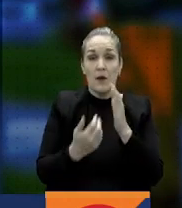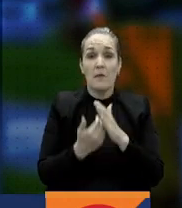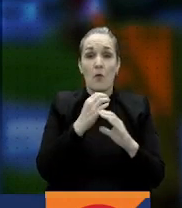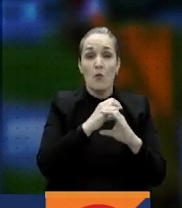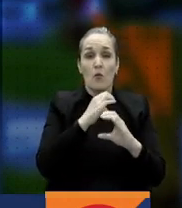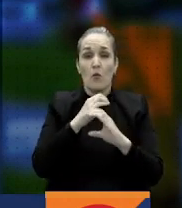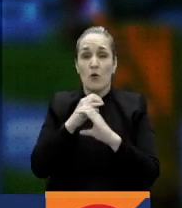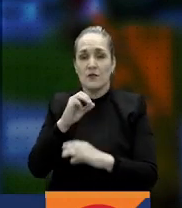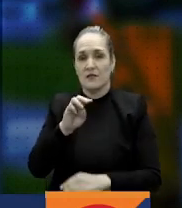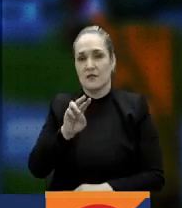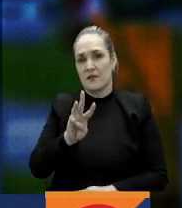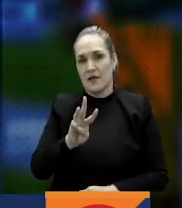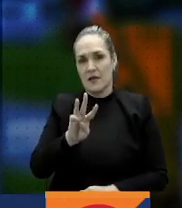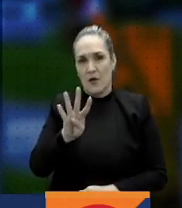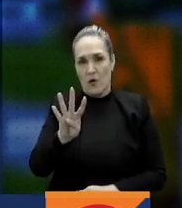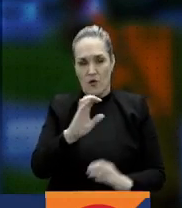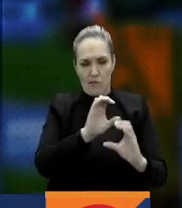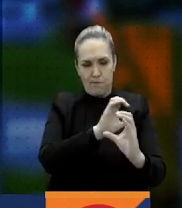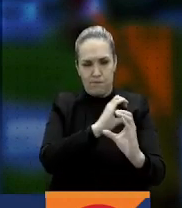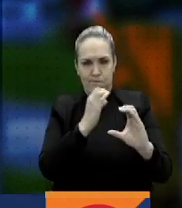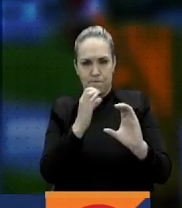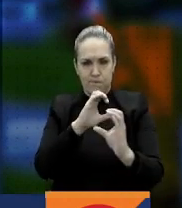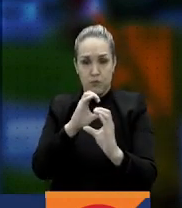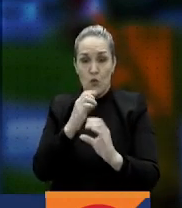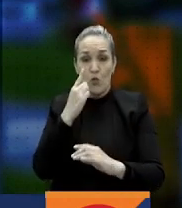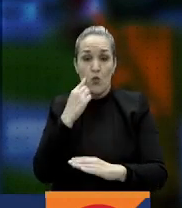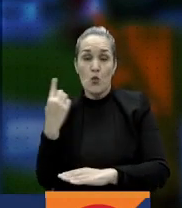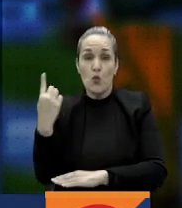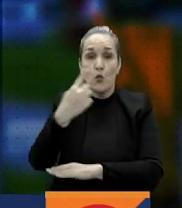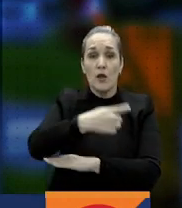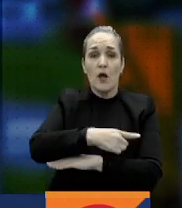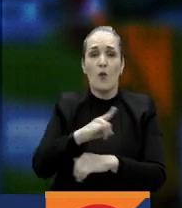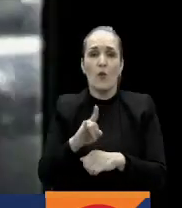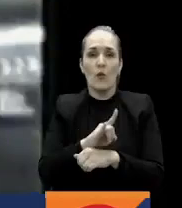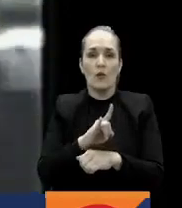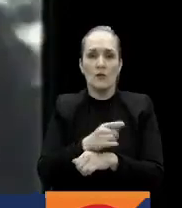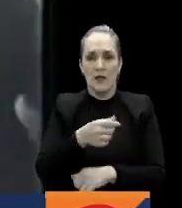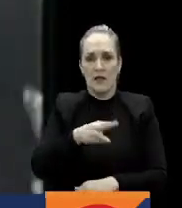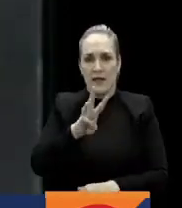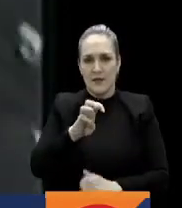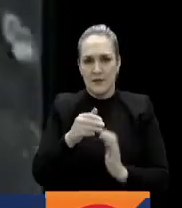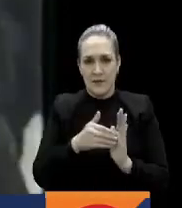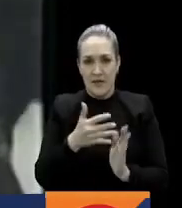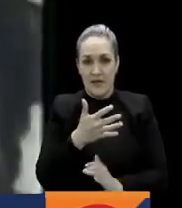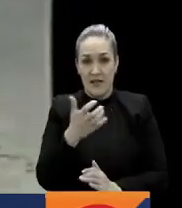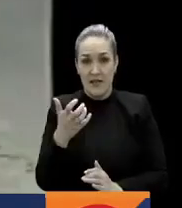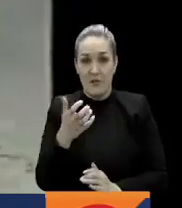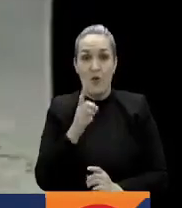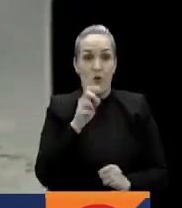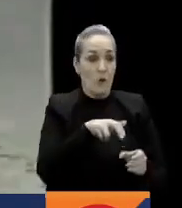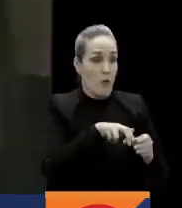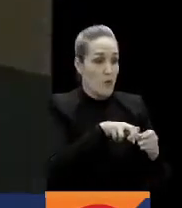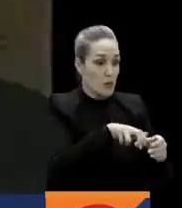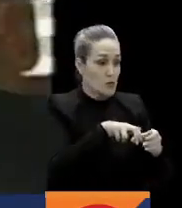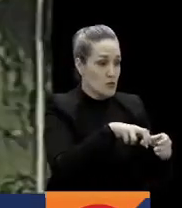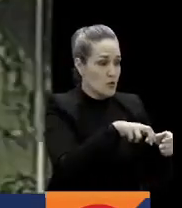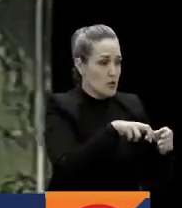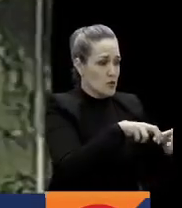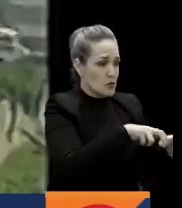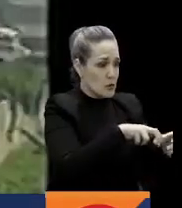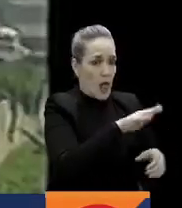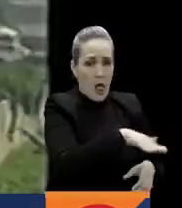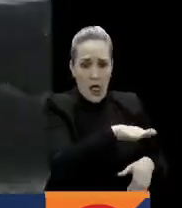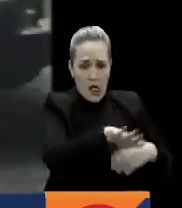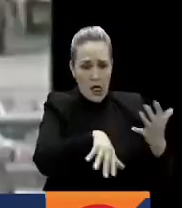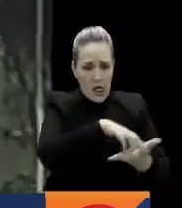articulados, 18.500 pasajeros cada día conocían el sistema que pretendía eliminar la competencia entre buses, las paradas sin